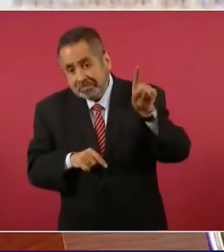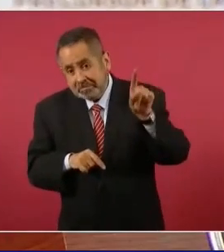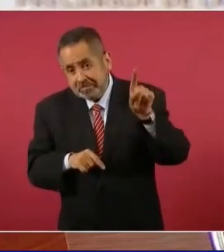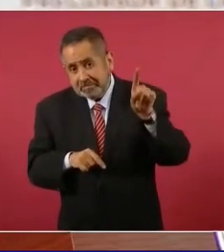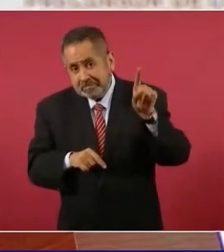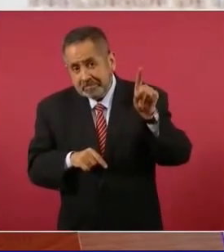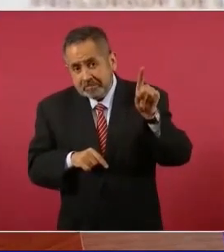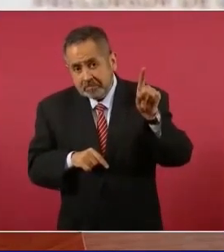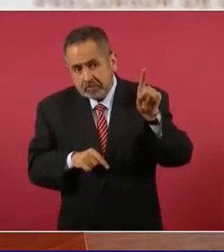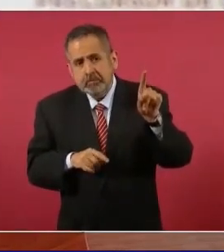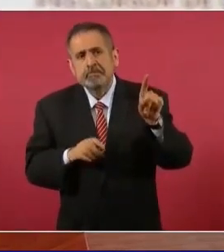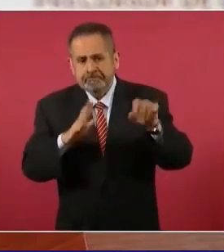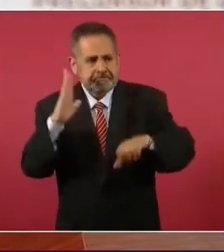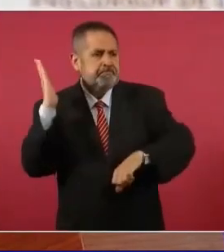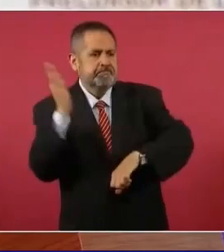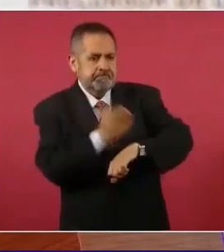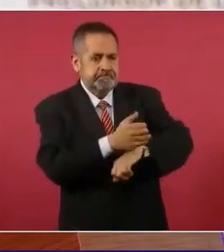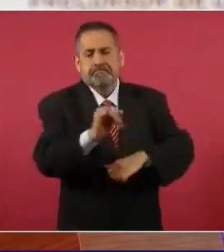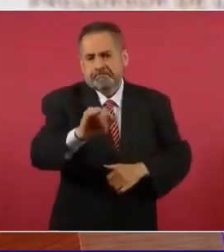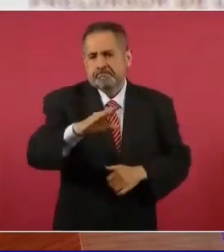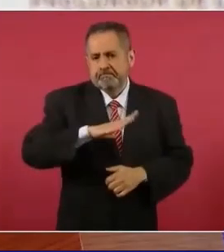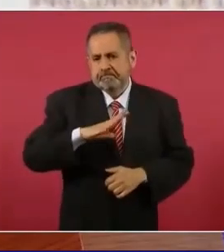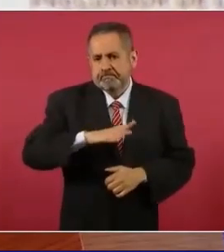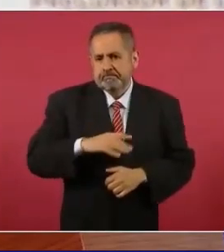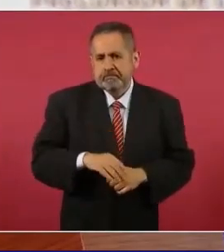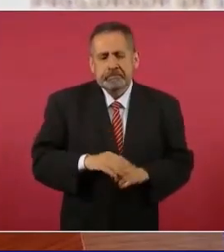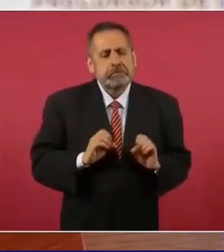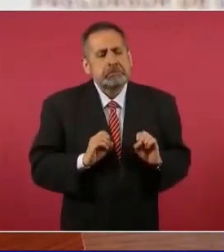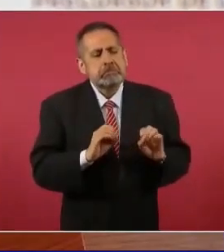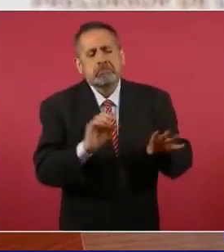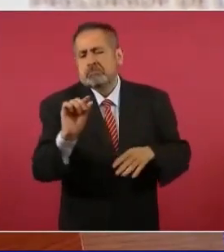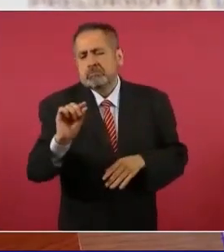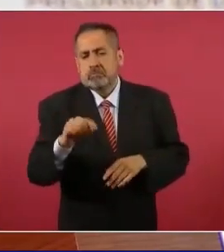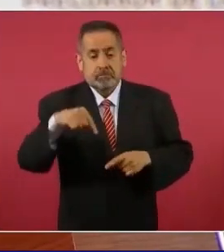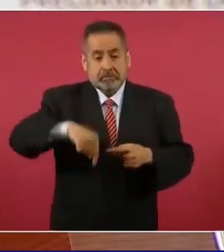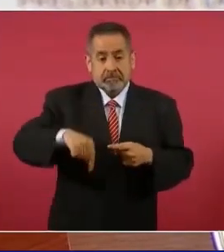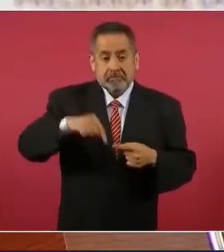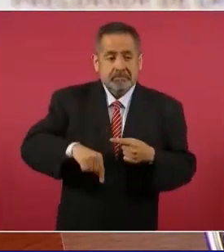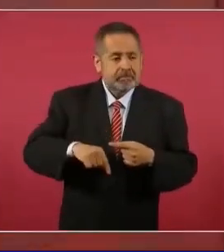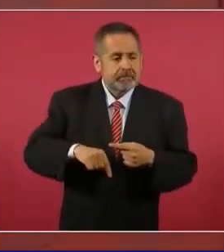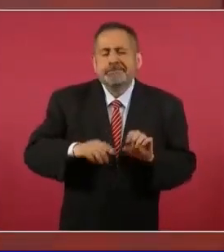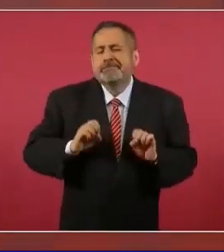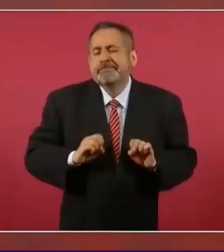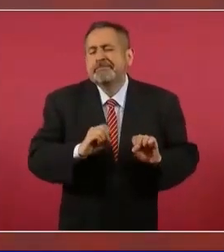no hay impunidad, o no hay tanta impunidad. Aquí, las 2.